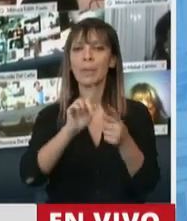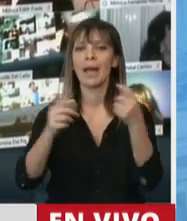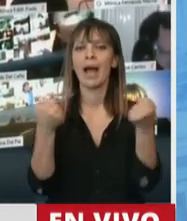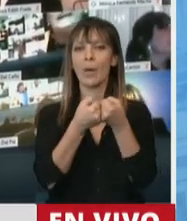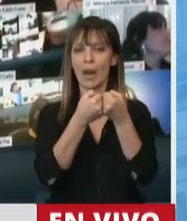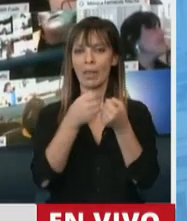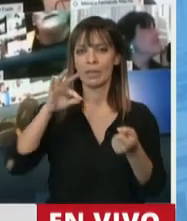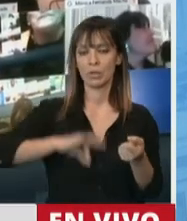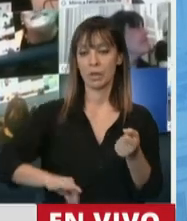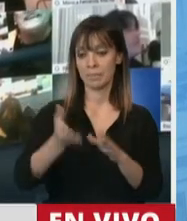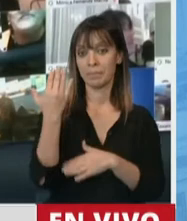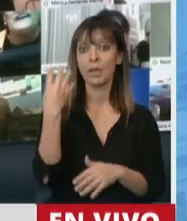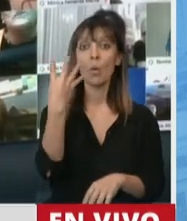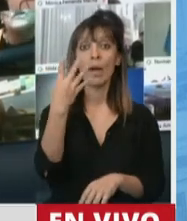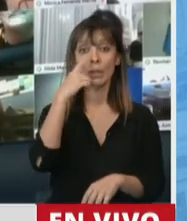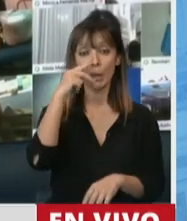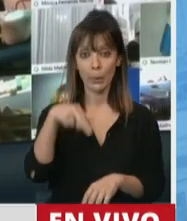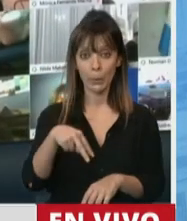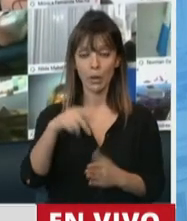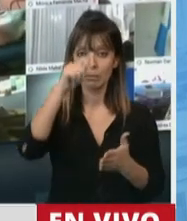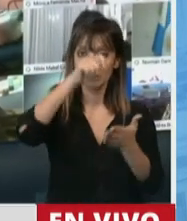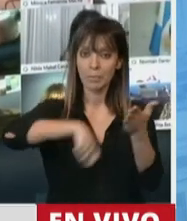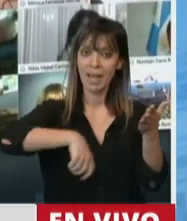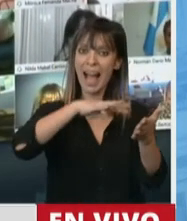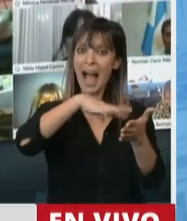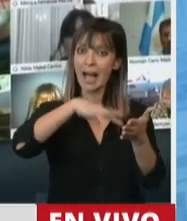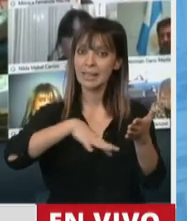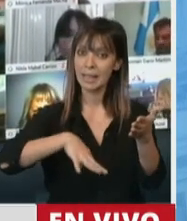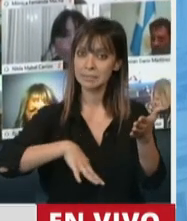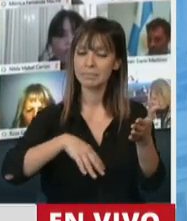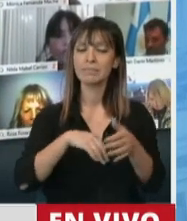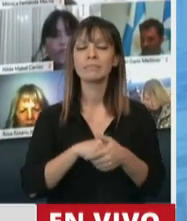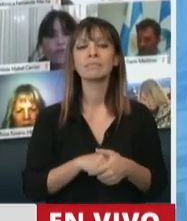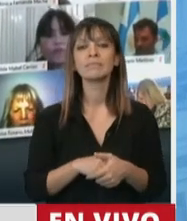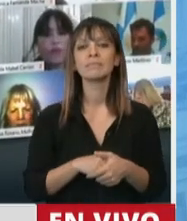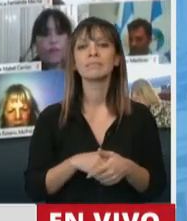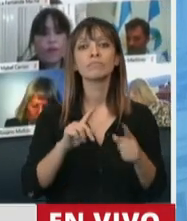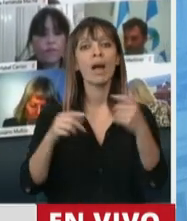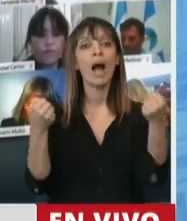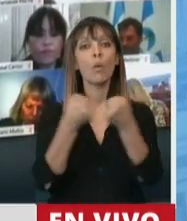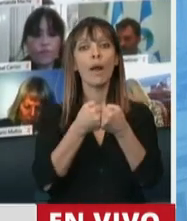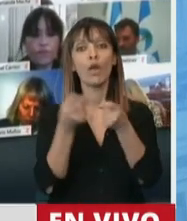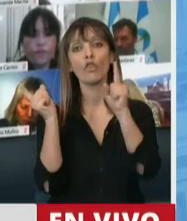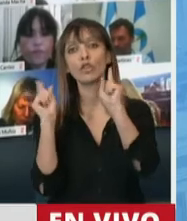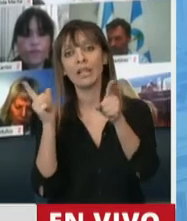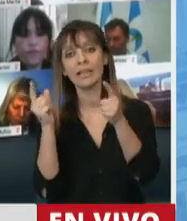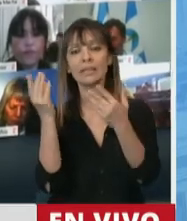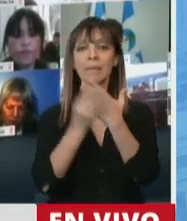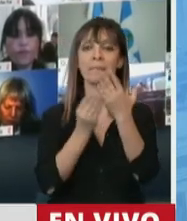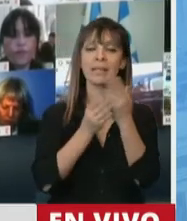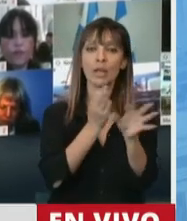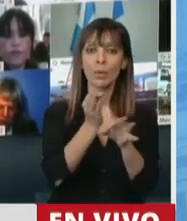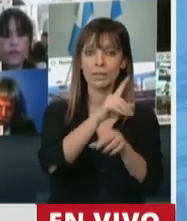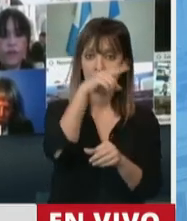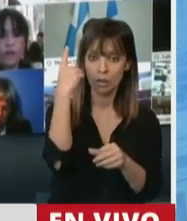federal docente. El 4 de junio se firmó un acta donde justamente lo que acordamos con el Ministerio de Educación de la Nación,